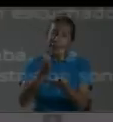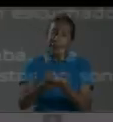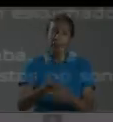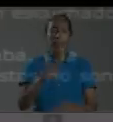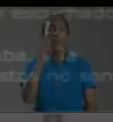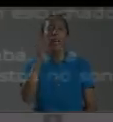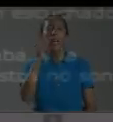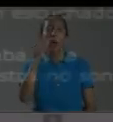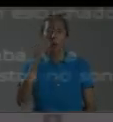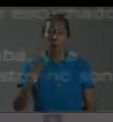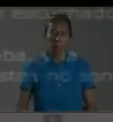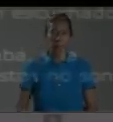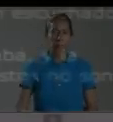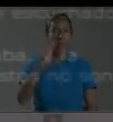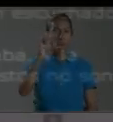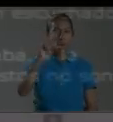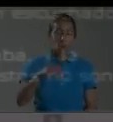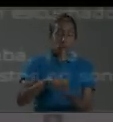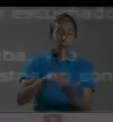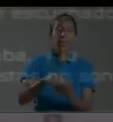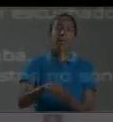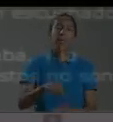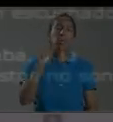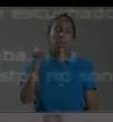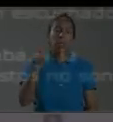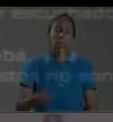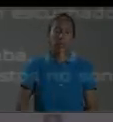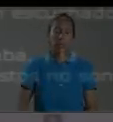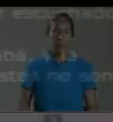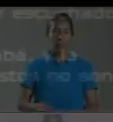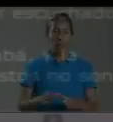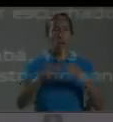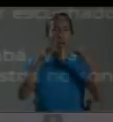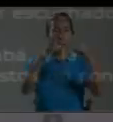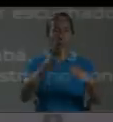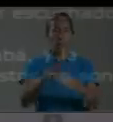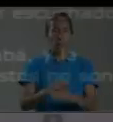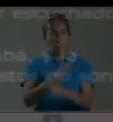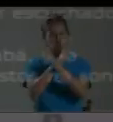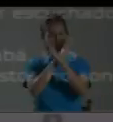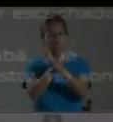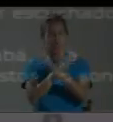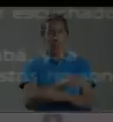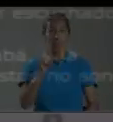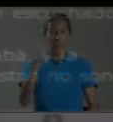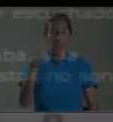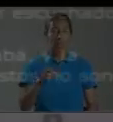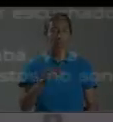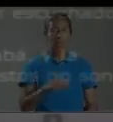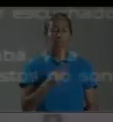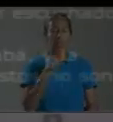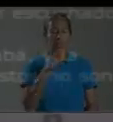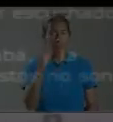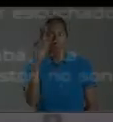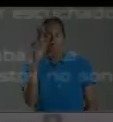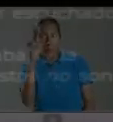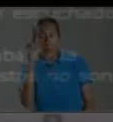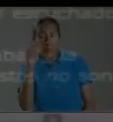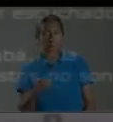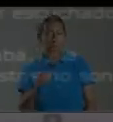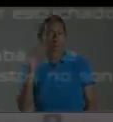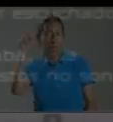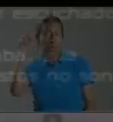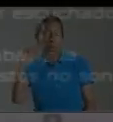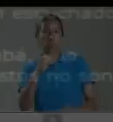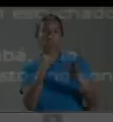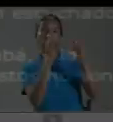humano. No andaremos en él. Puse centinelas sobre vosotros que dijeran escuchar el sonido de la trompeta, pero dijeron, no